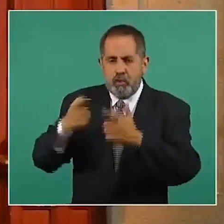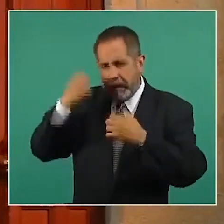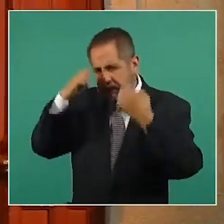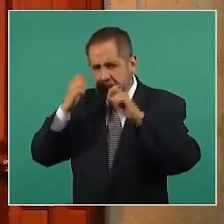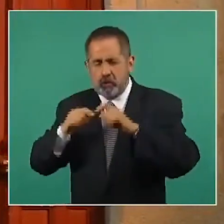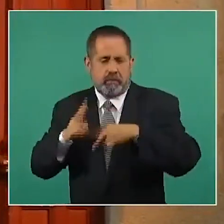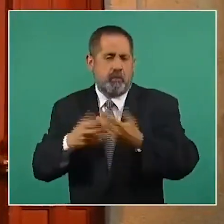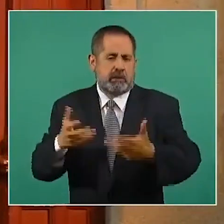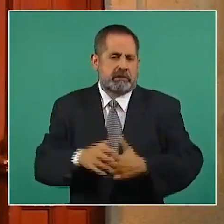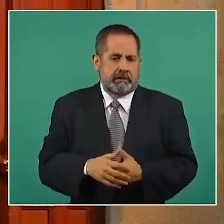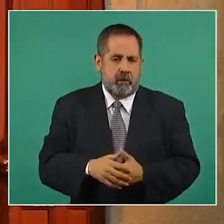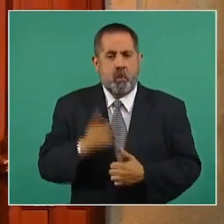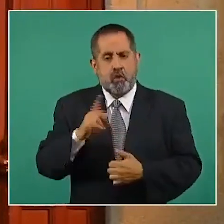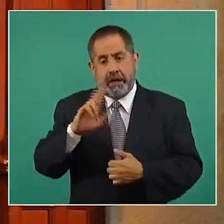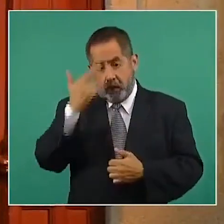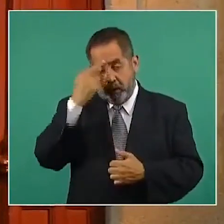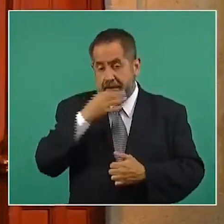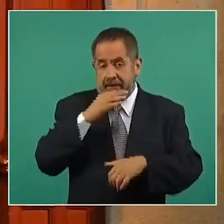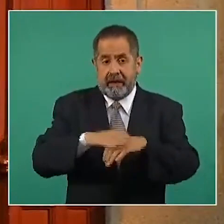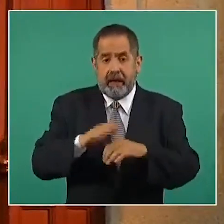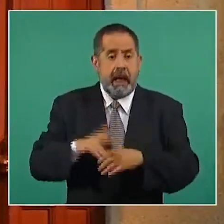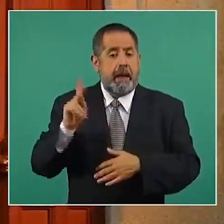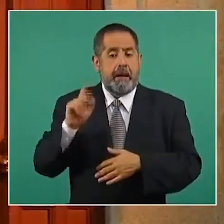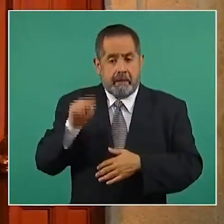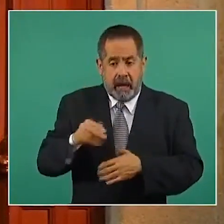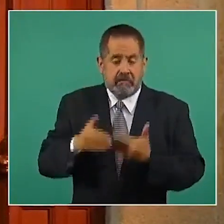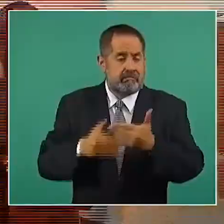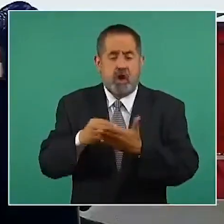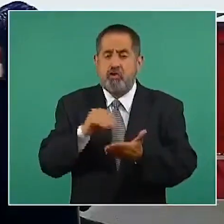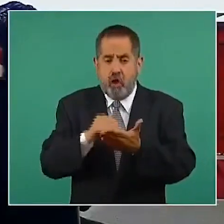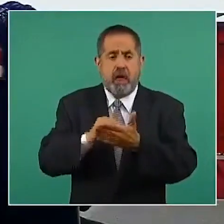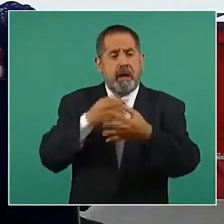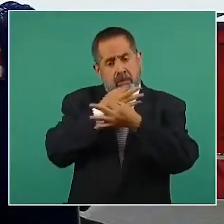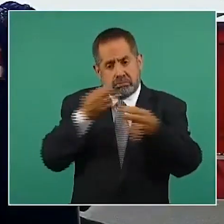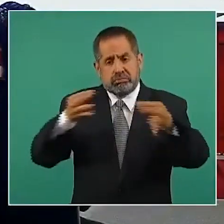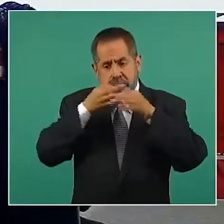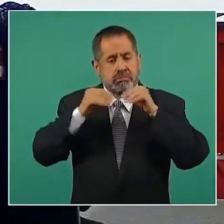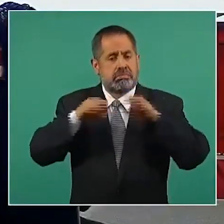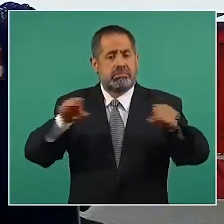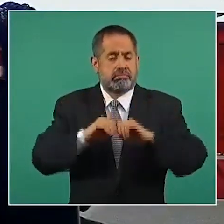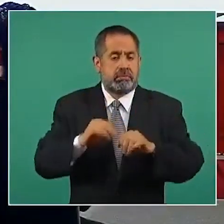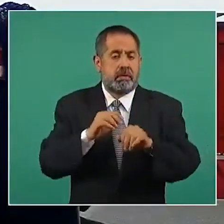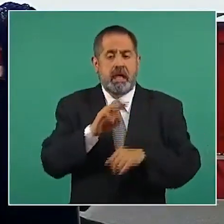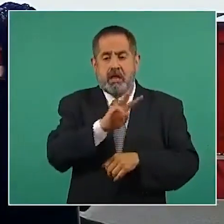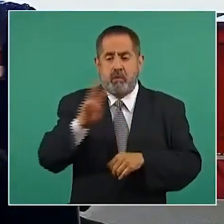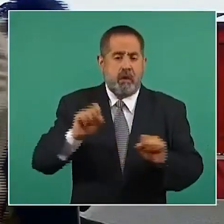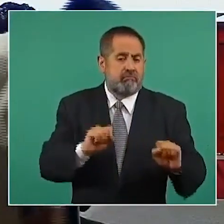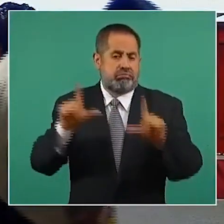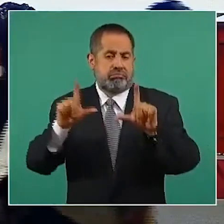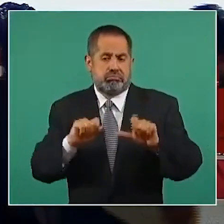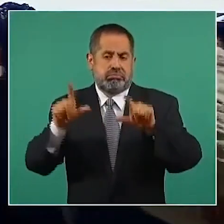esto termino, solamente recordando que el avance de la estrategia seguirá siendo público, seguirá publicándose en los informes